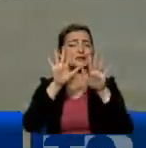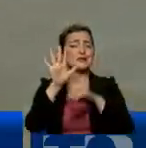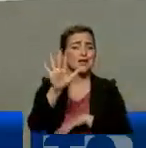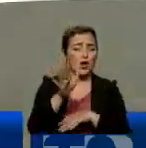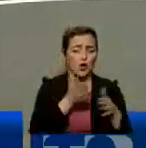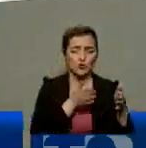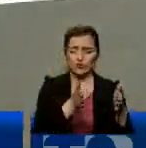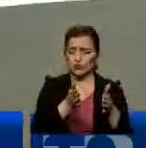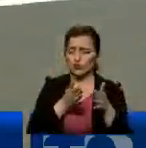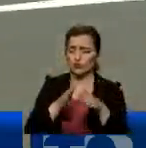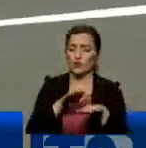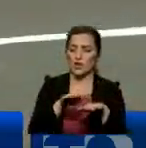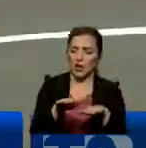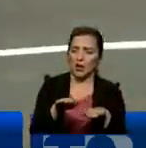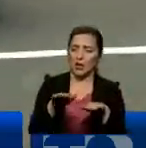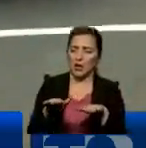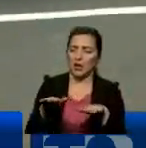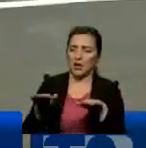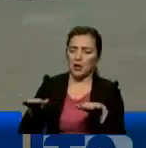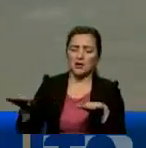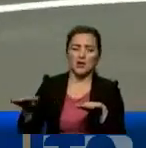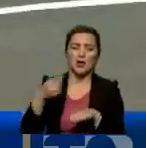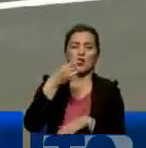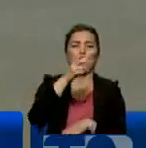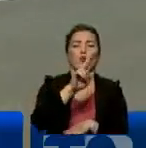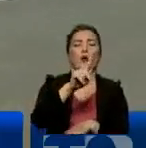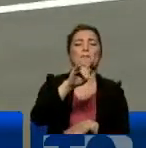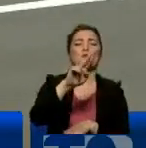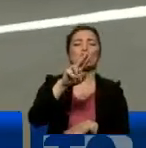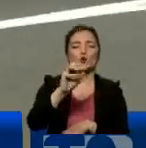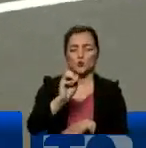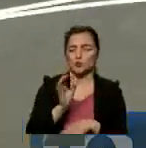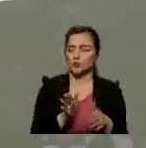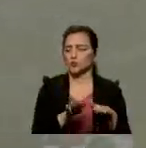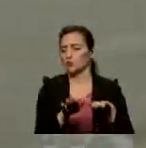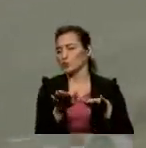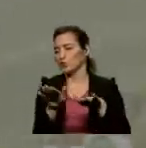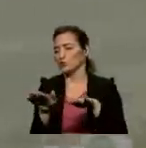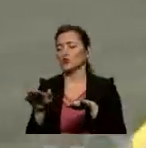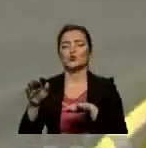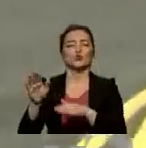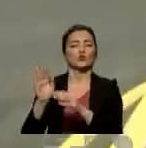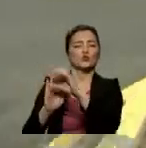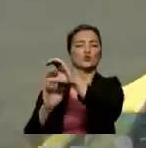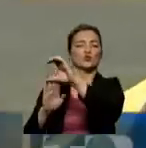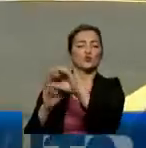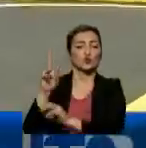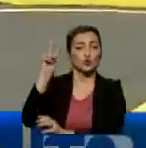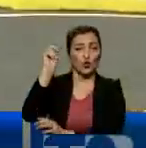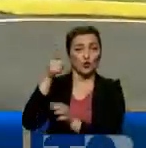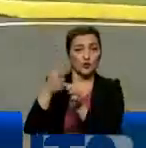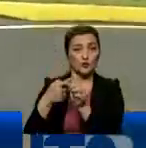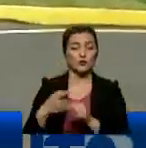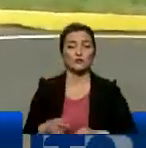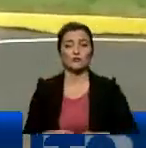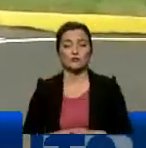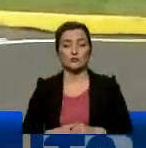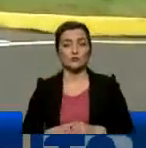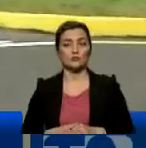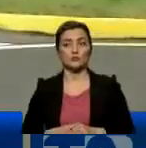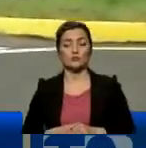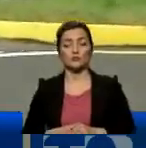que se orientan hacia Guápulo, hacia Cumbayá, hacia el norte de la ciudad. Y